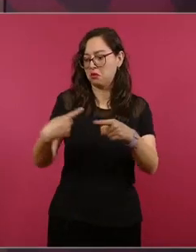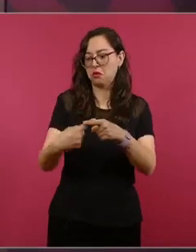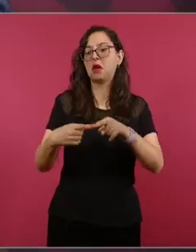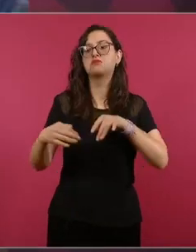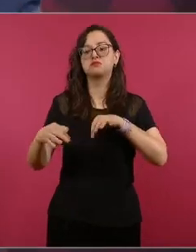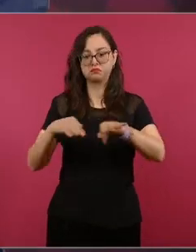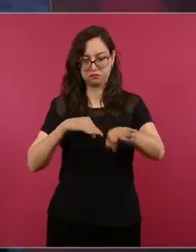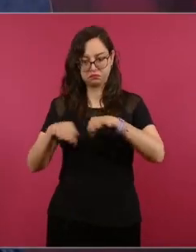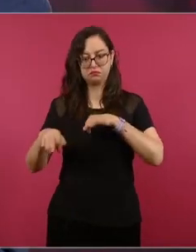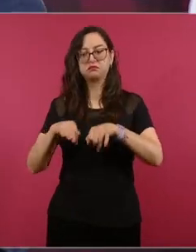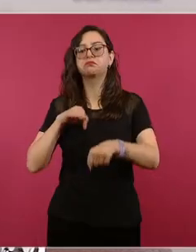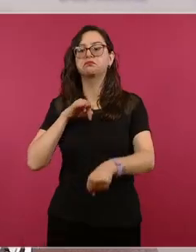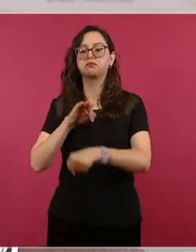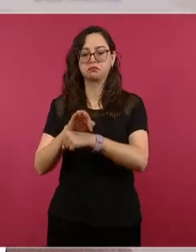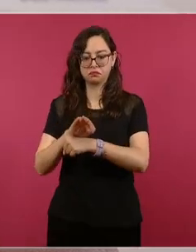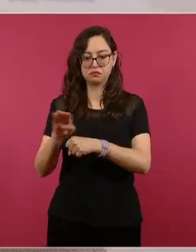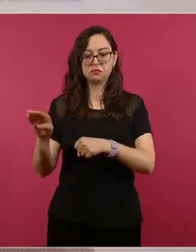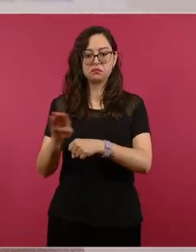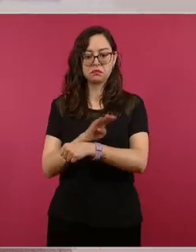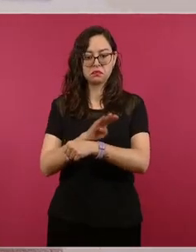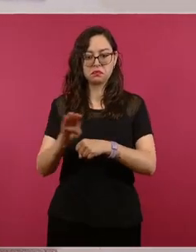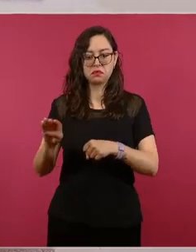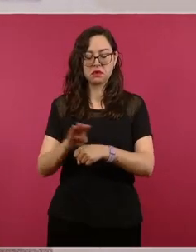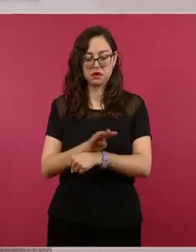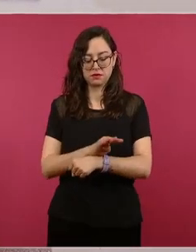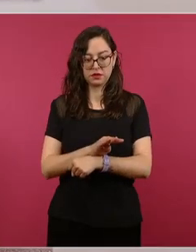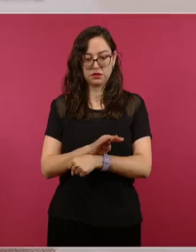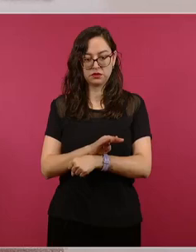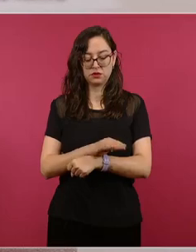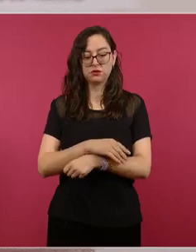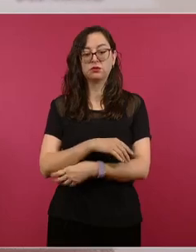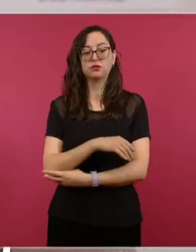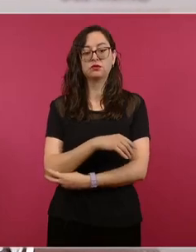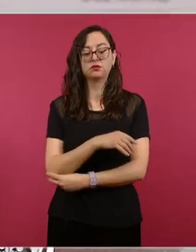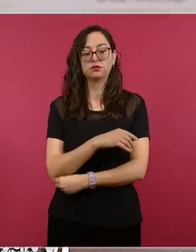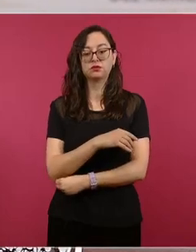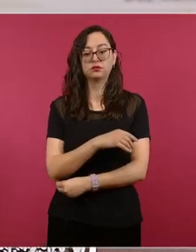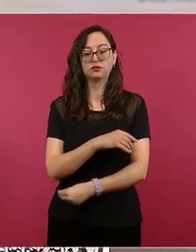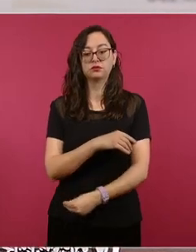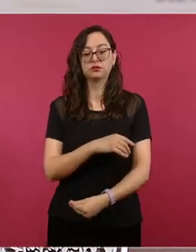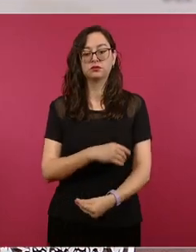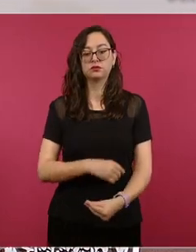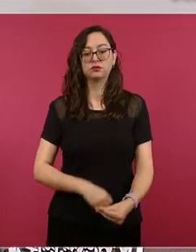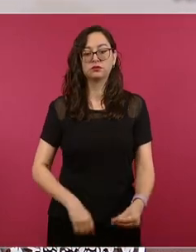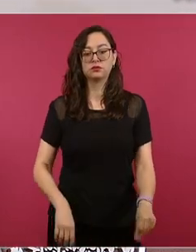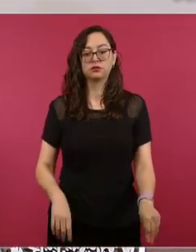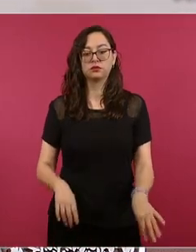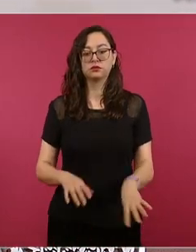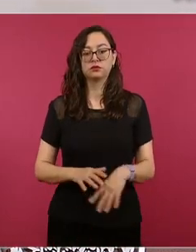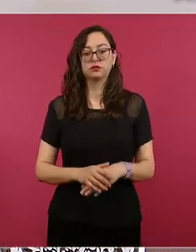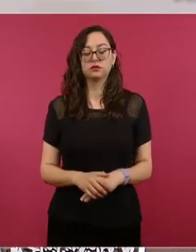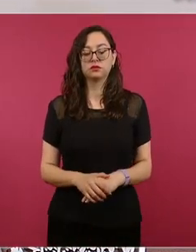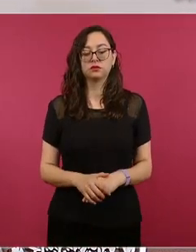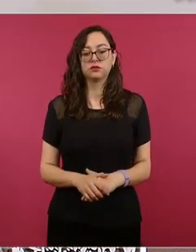y es muy probable que ese día